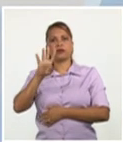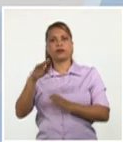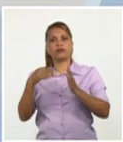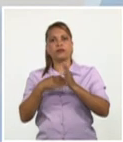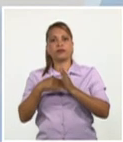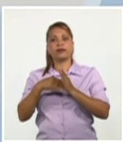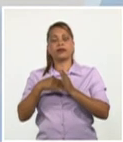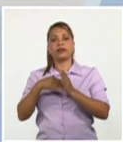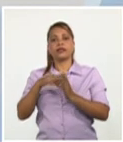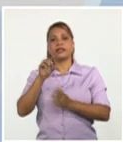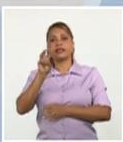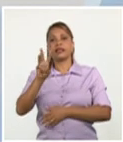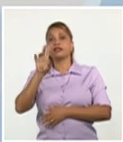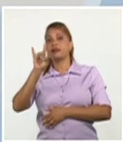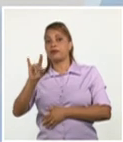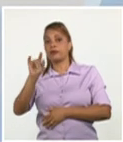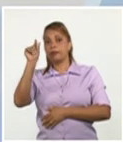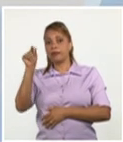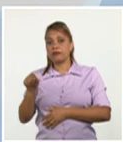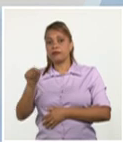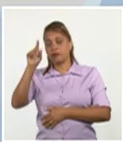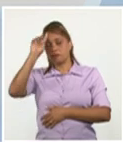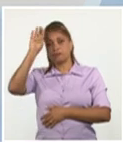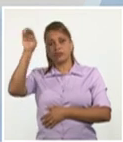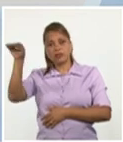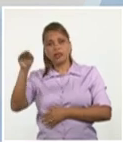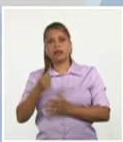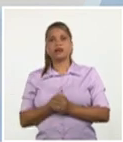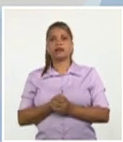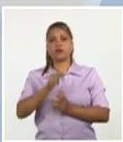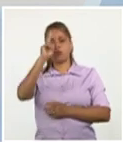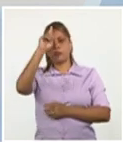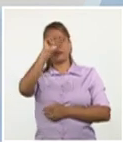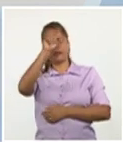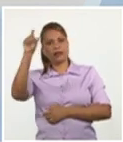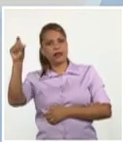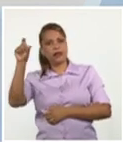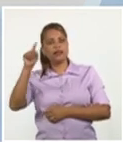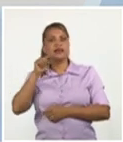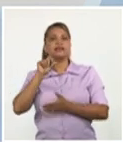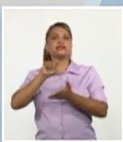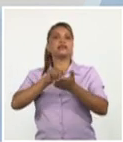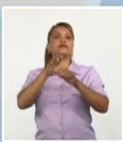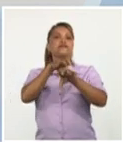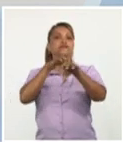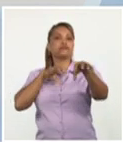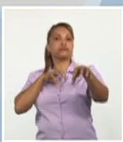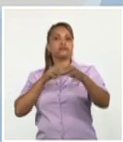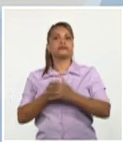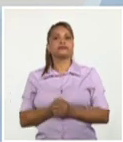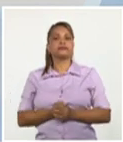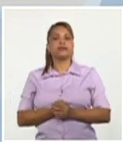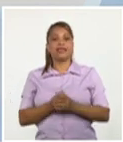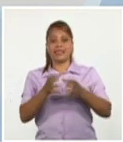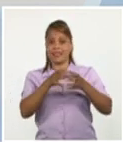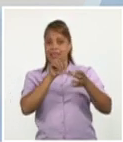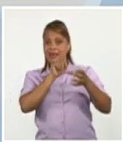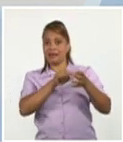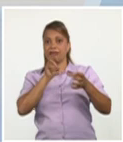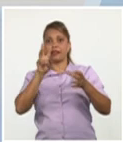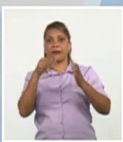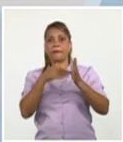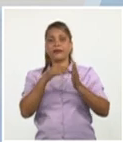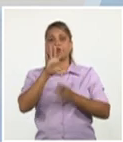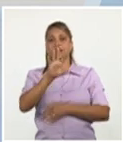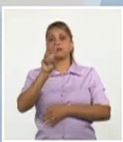ingresados en hospitales, centros de aislamiento. De esos, 3.531 son pacientes